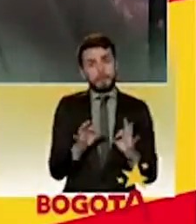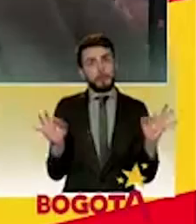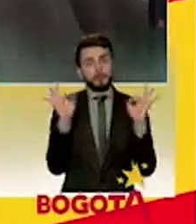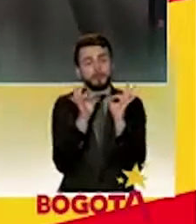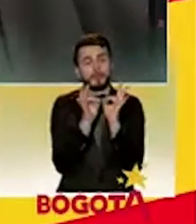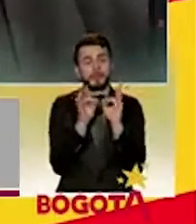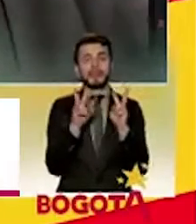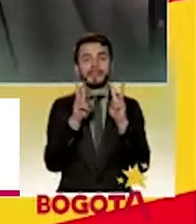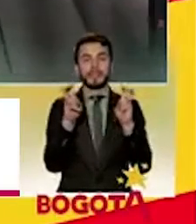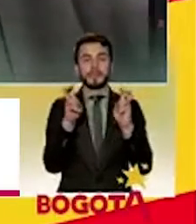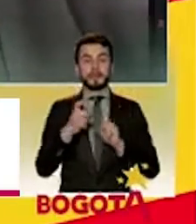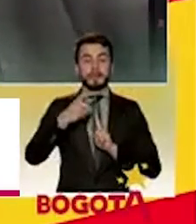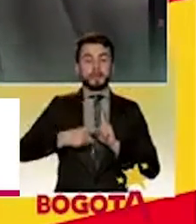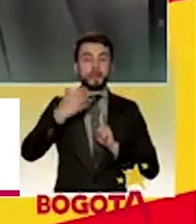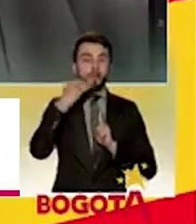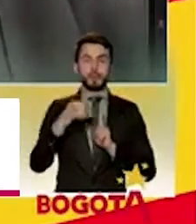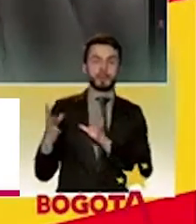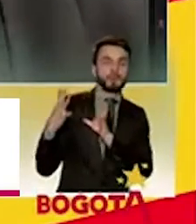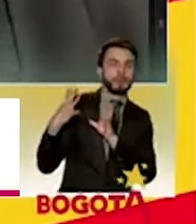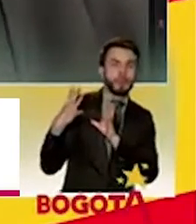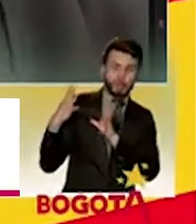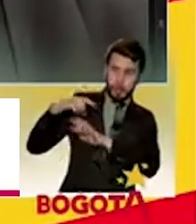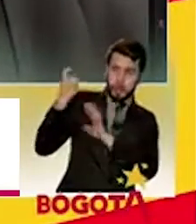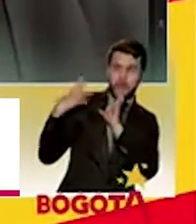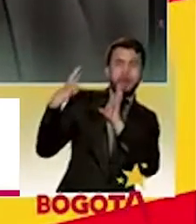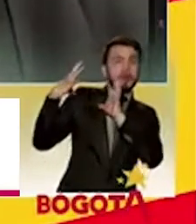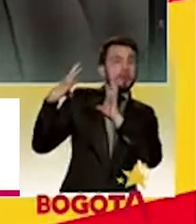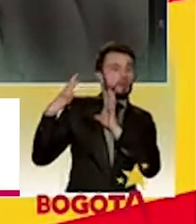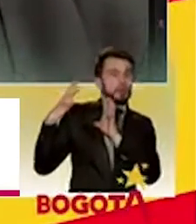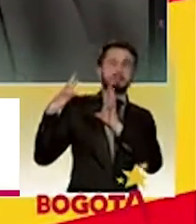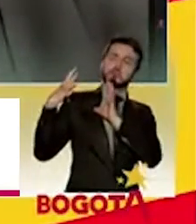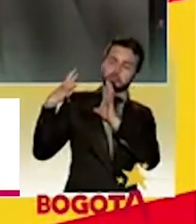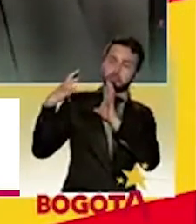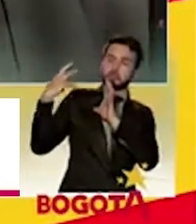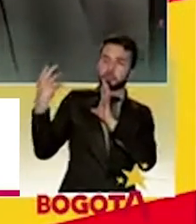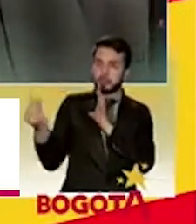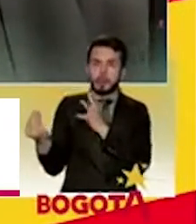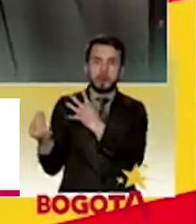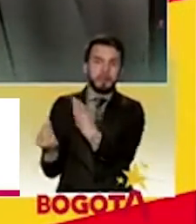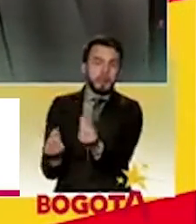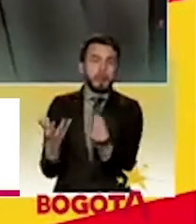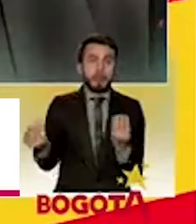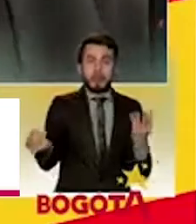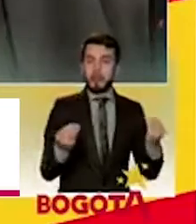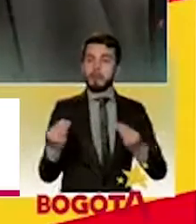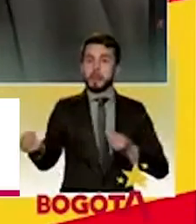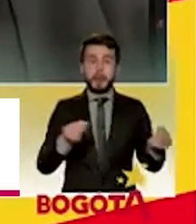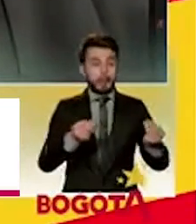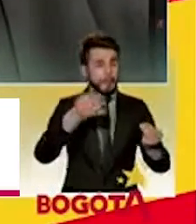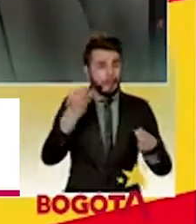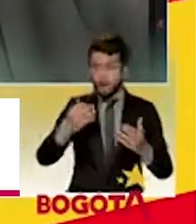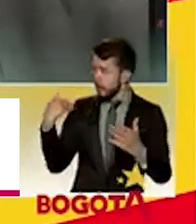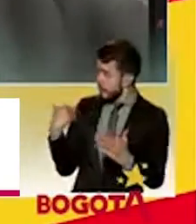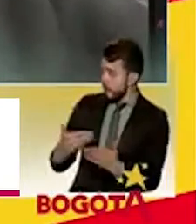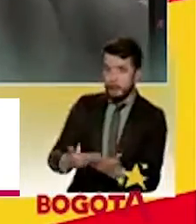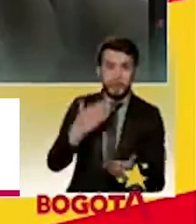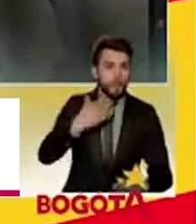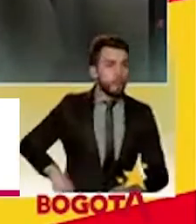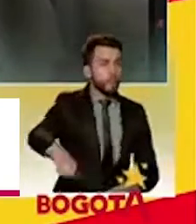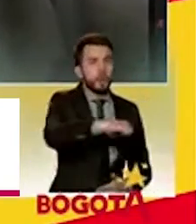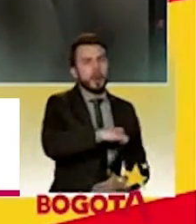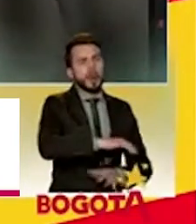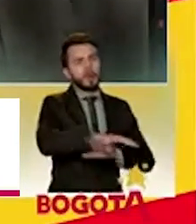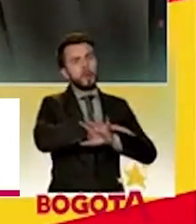es redistribuir toda la carga doméstica. Realmente las mujeres han hecho demasiado, es decir, han pagado un